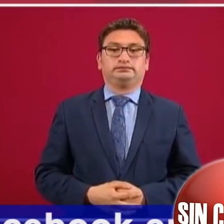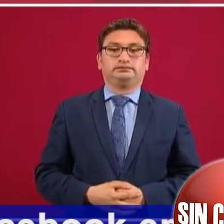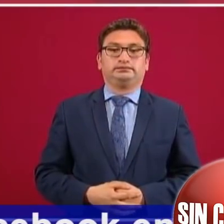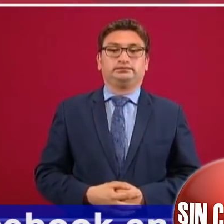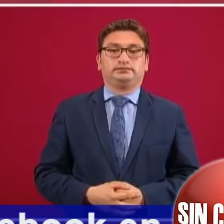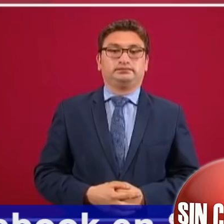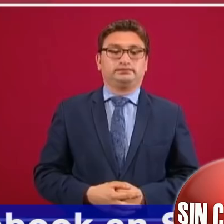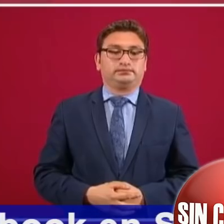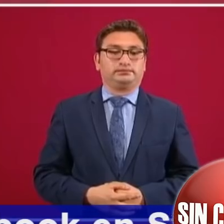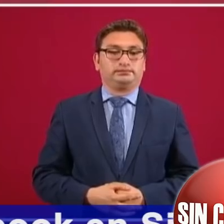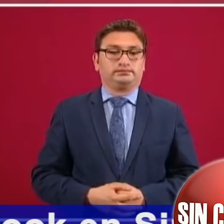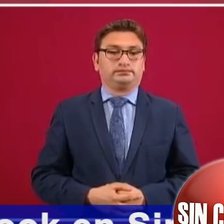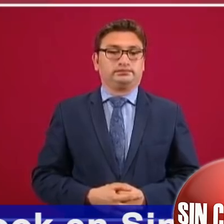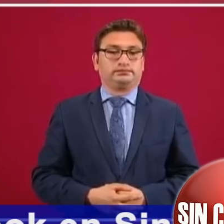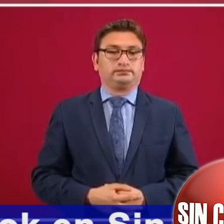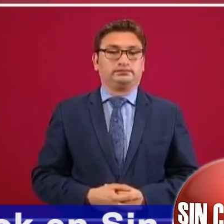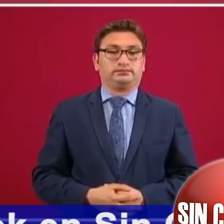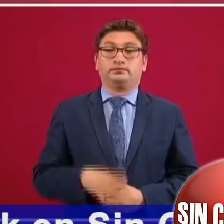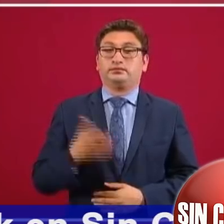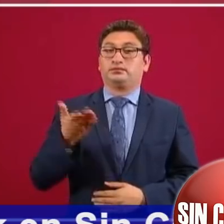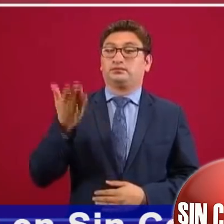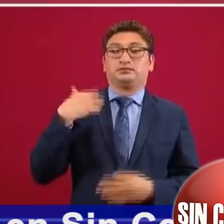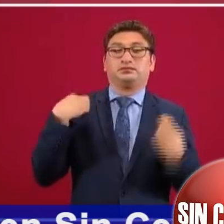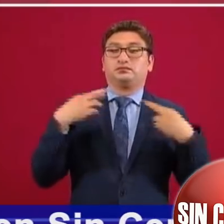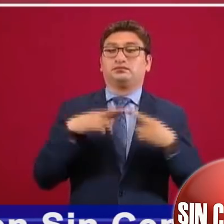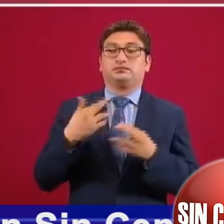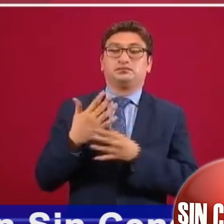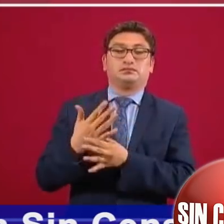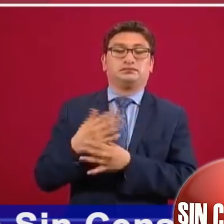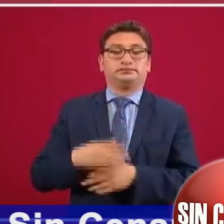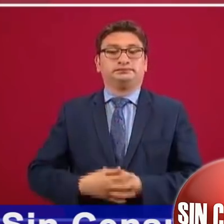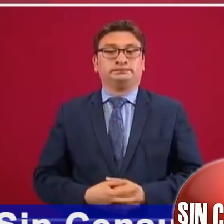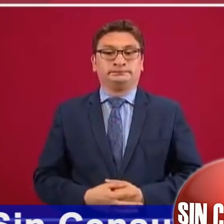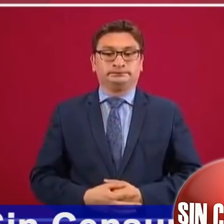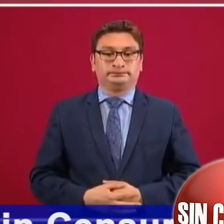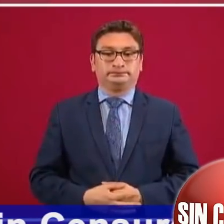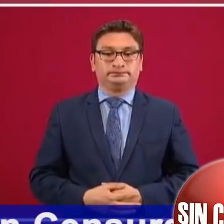Como decía un maestro,